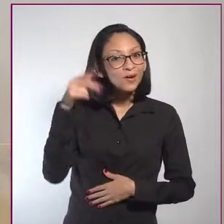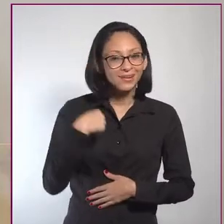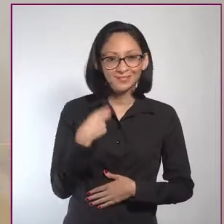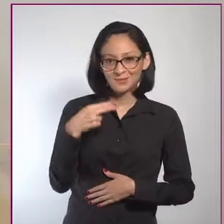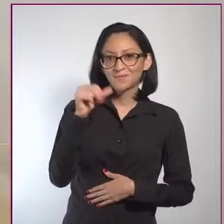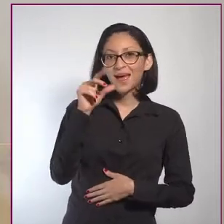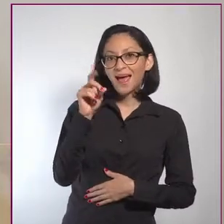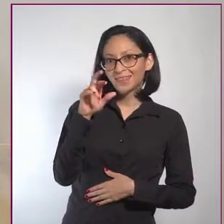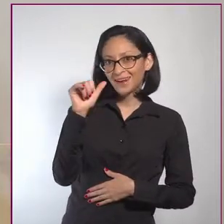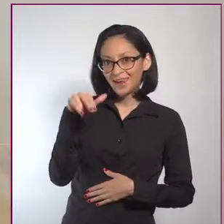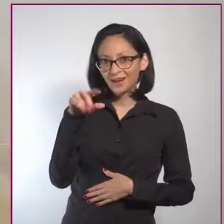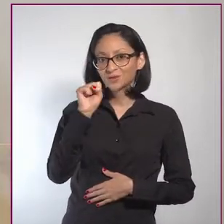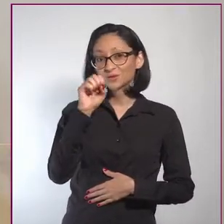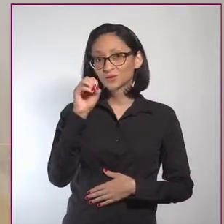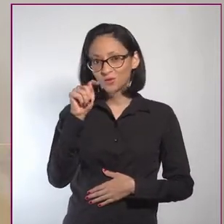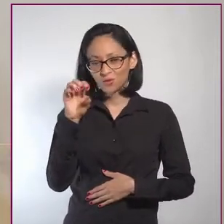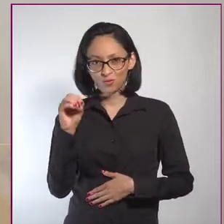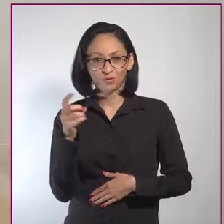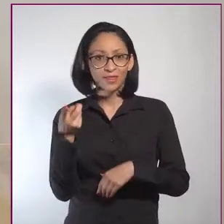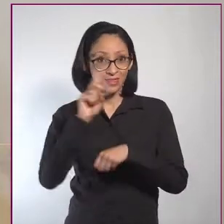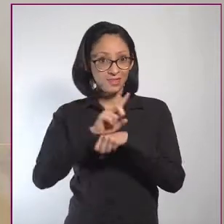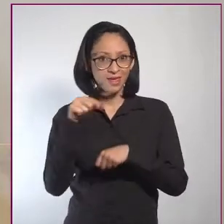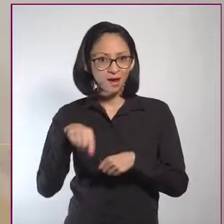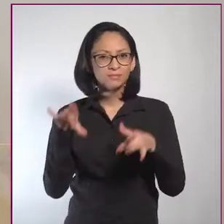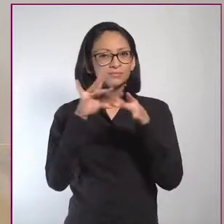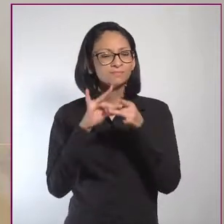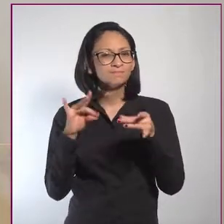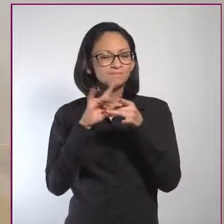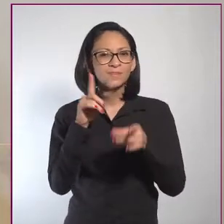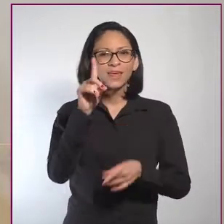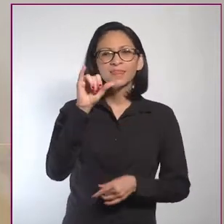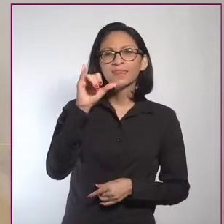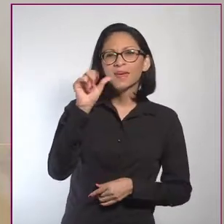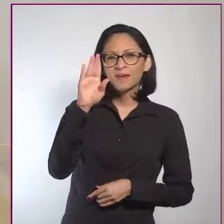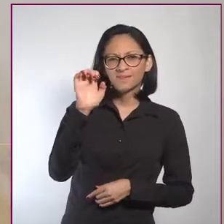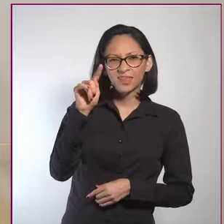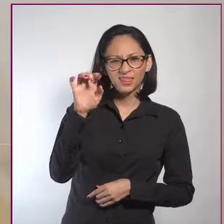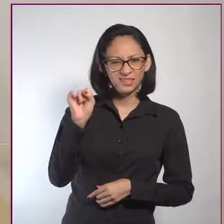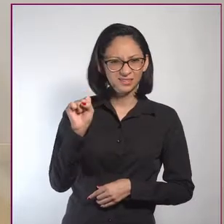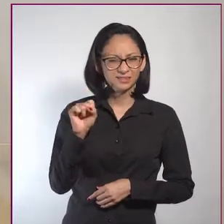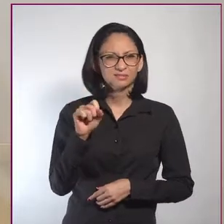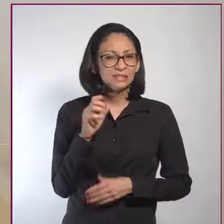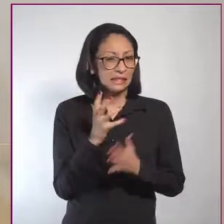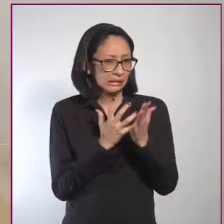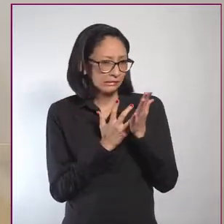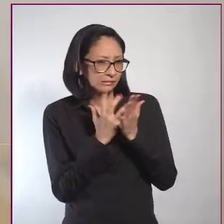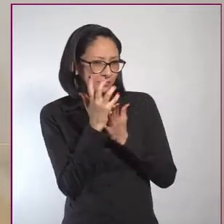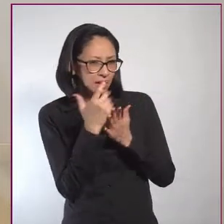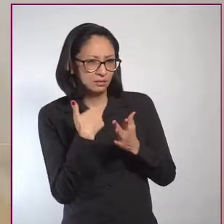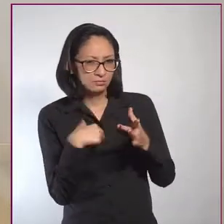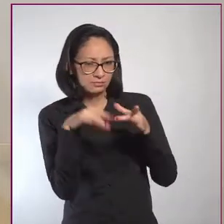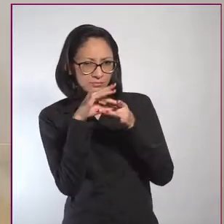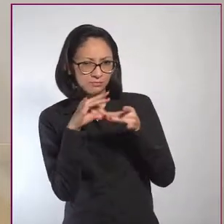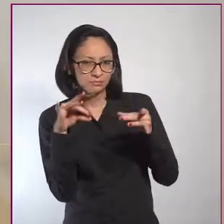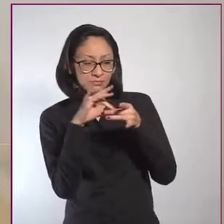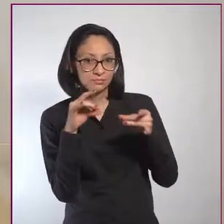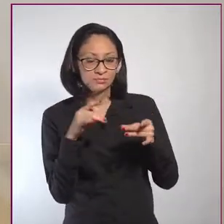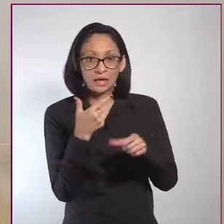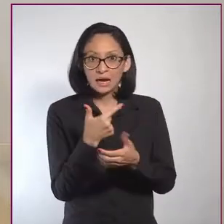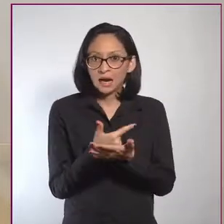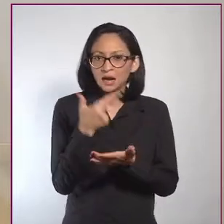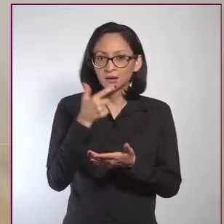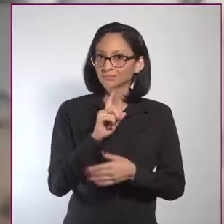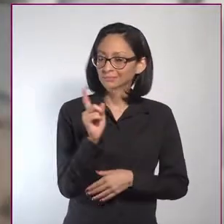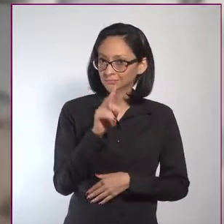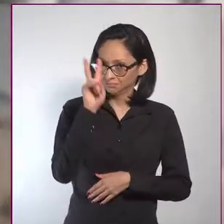Adrián Soto y hoy vamos a platicar sobre la diabetes. No es exagerado decir que es el problema más grande de salud pública que tiene nuestro